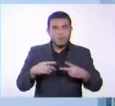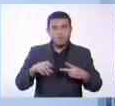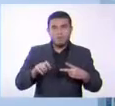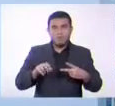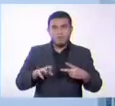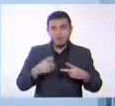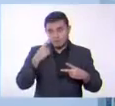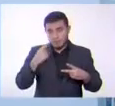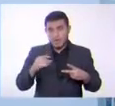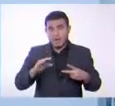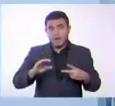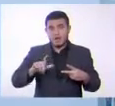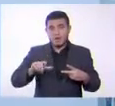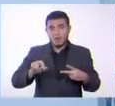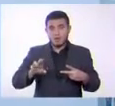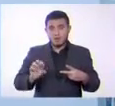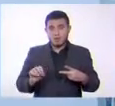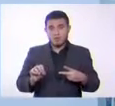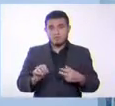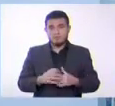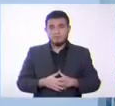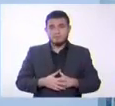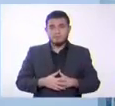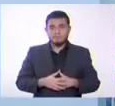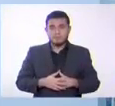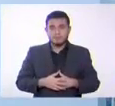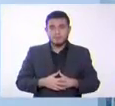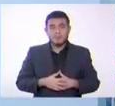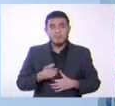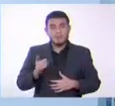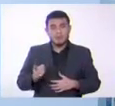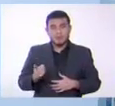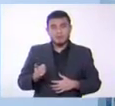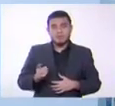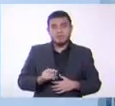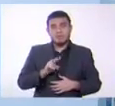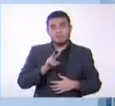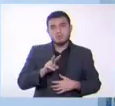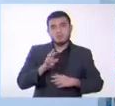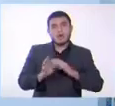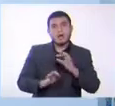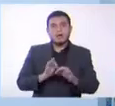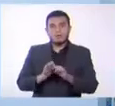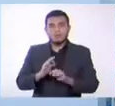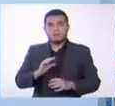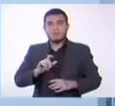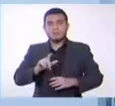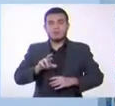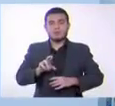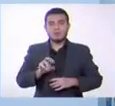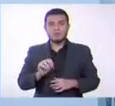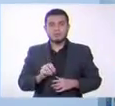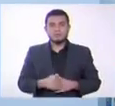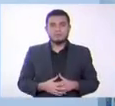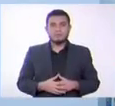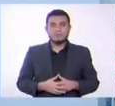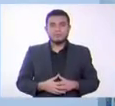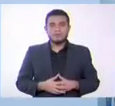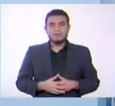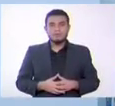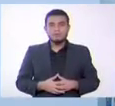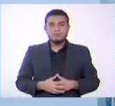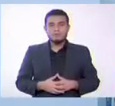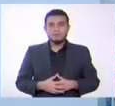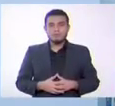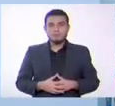cloro. Esta se encuentra formada por 2 átomos de cloro. También en este